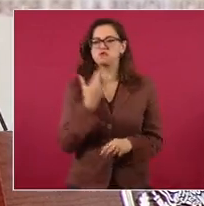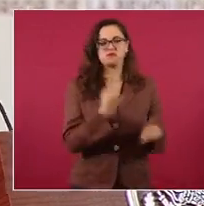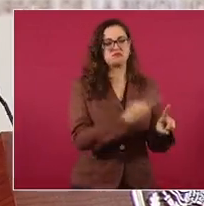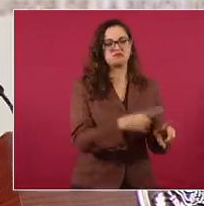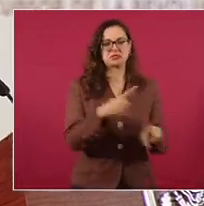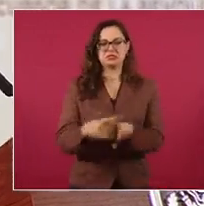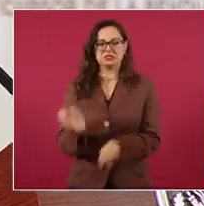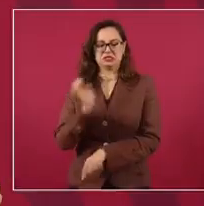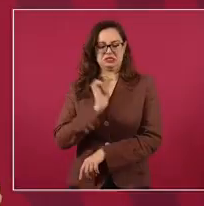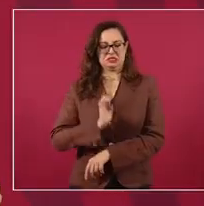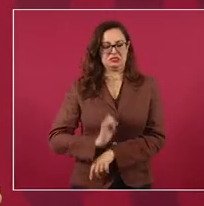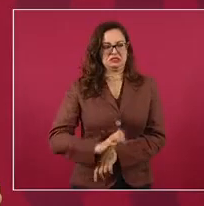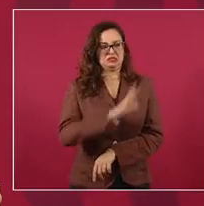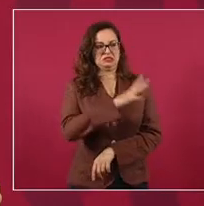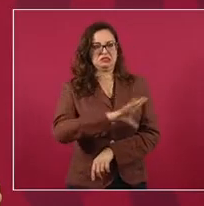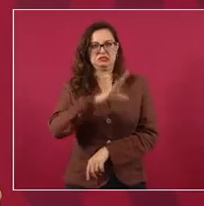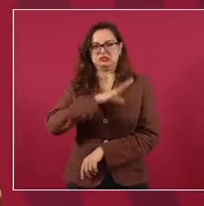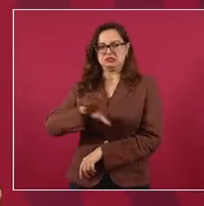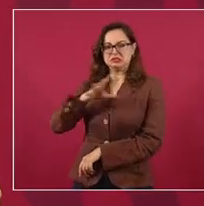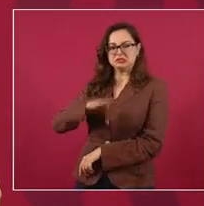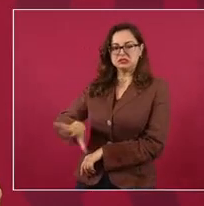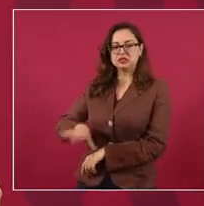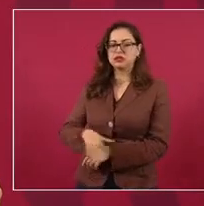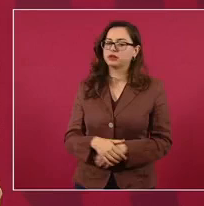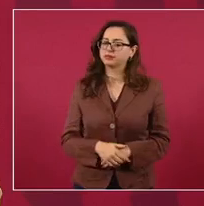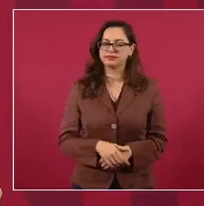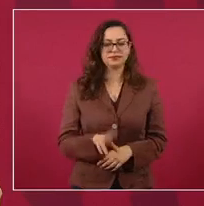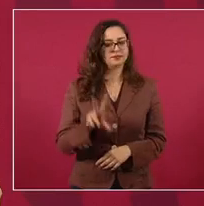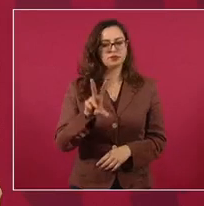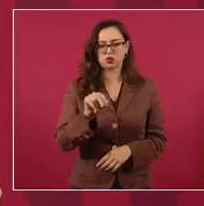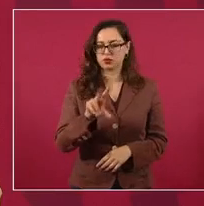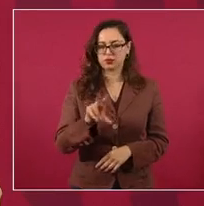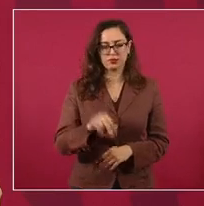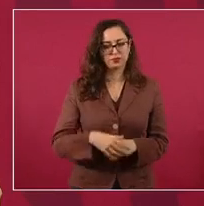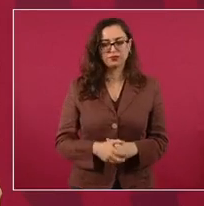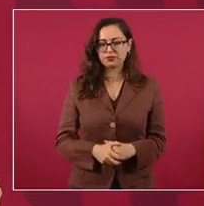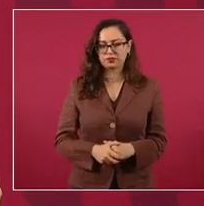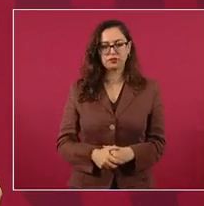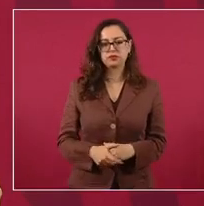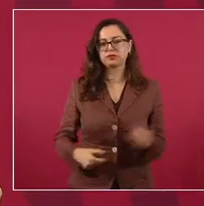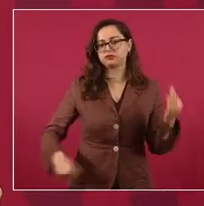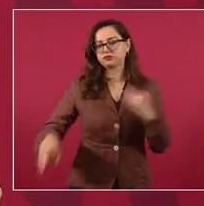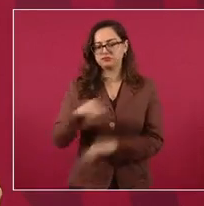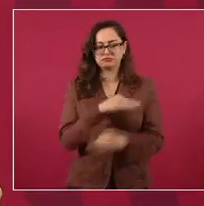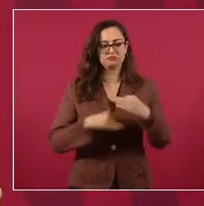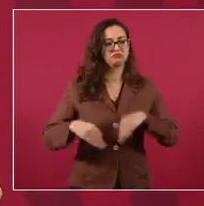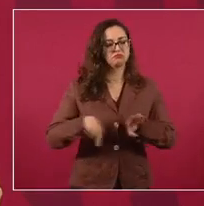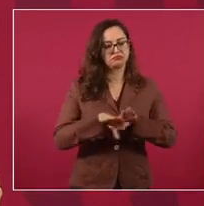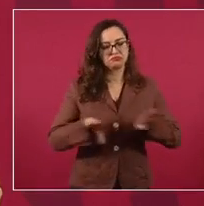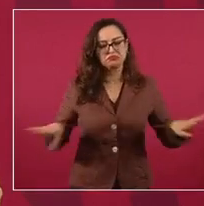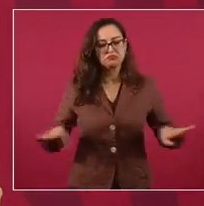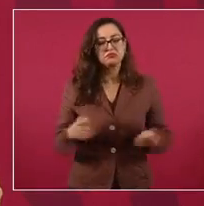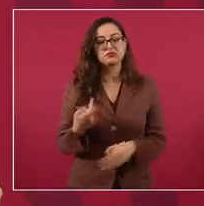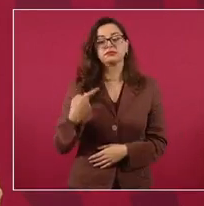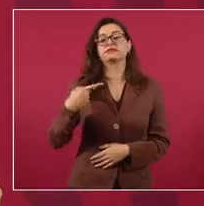A veces hay expresiones en algunas partes en contra de los migrantes,